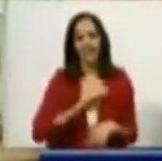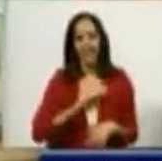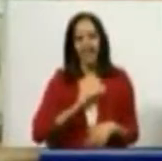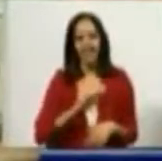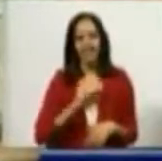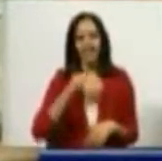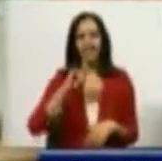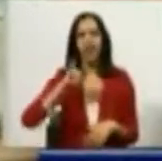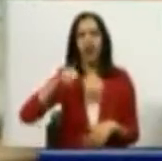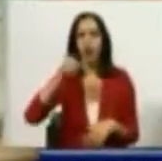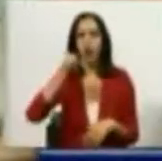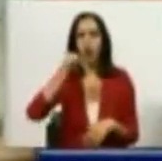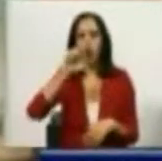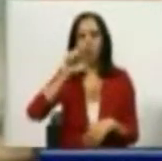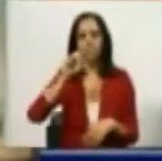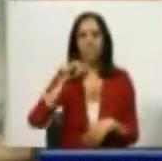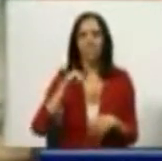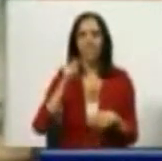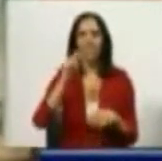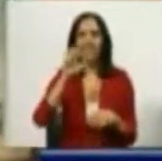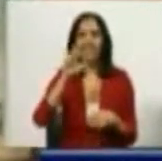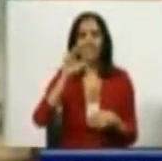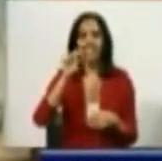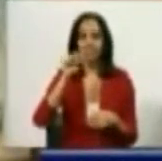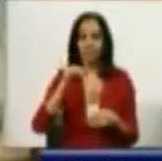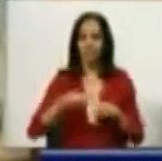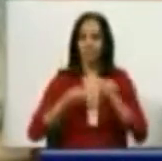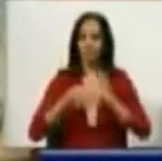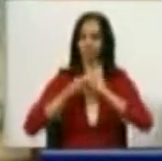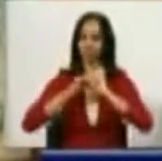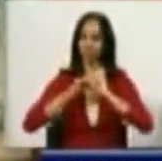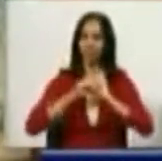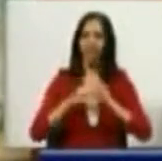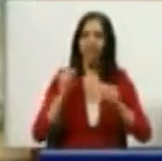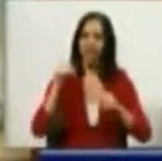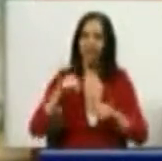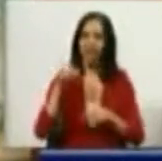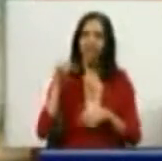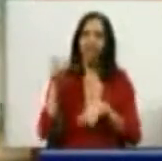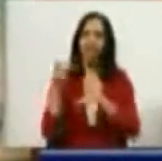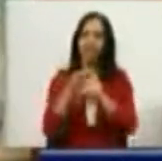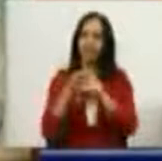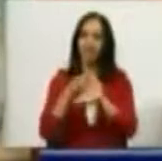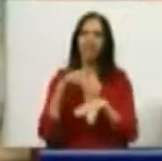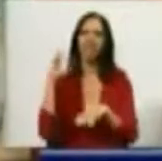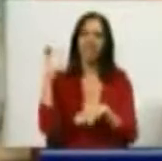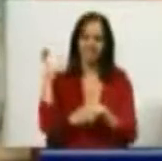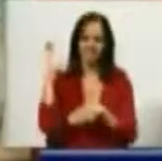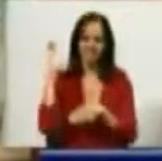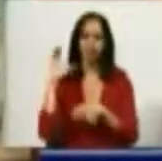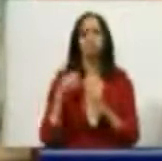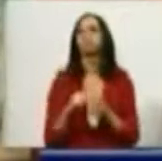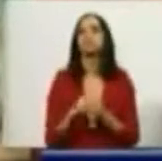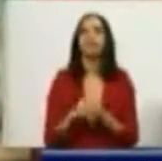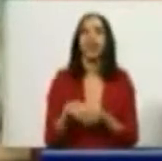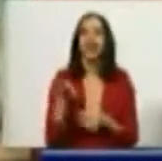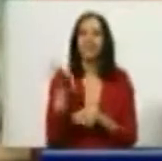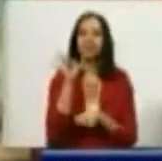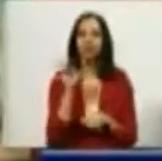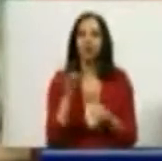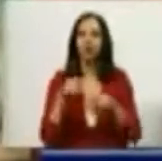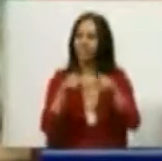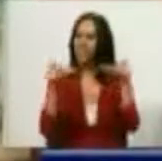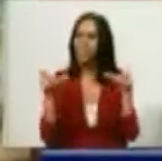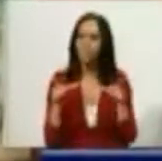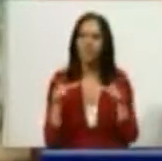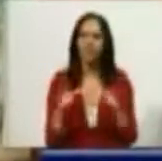que venimos haciendo una llave fuerte aquí en el estado agradecerle que hayan escogido este sitio tan